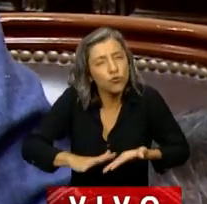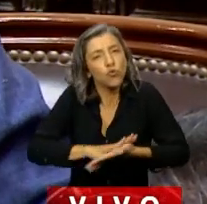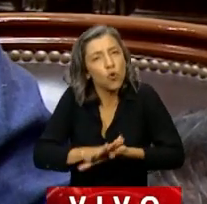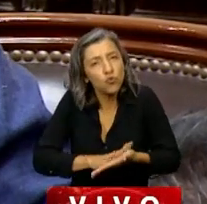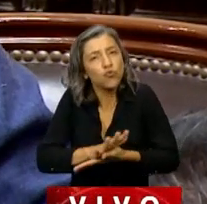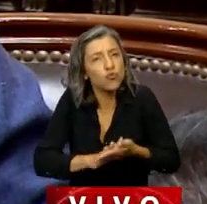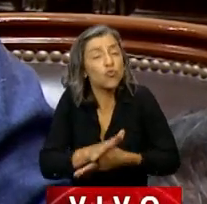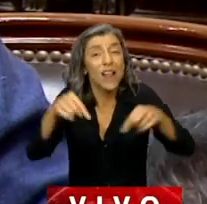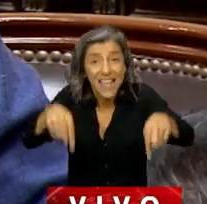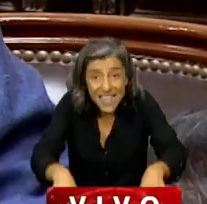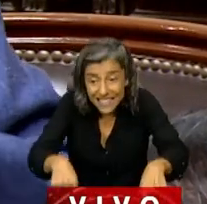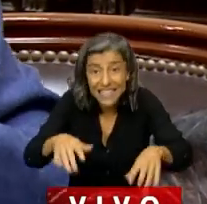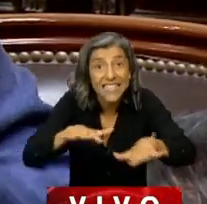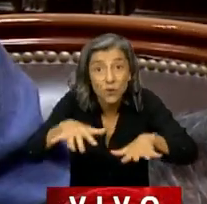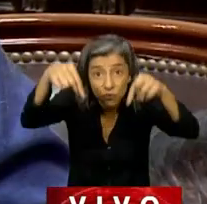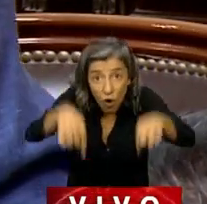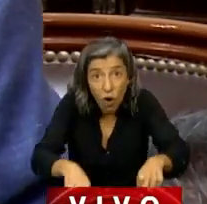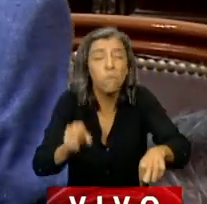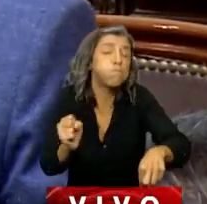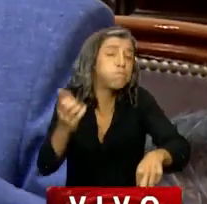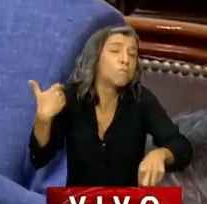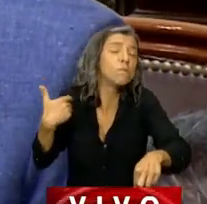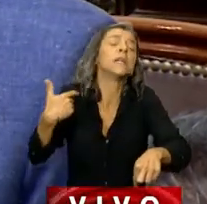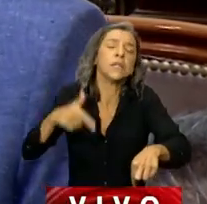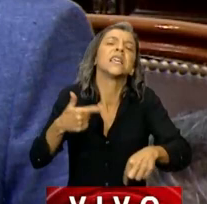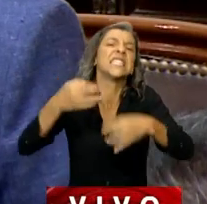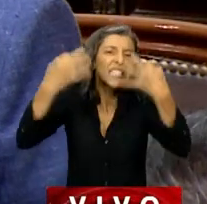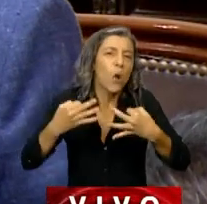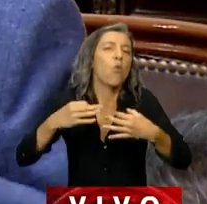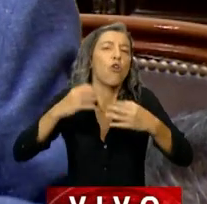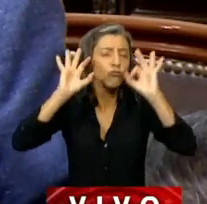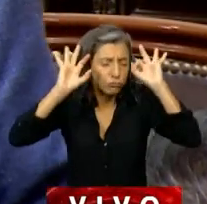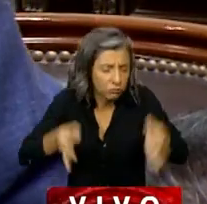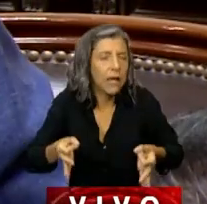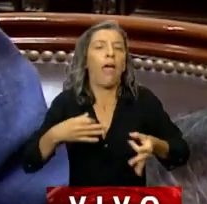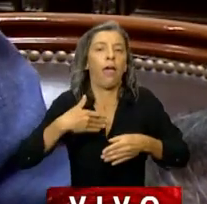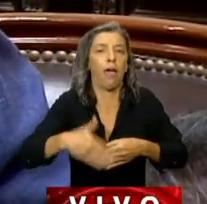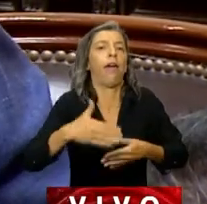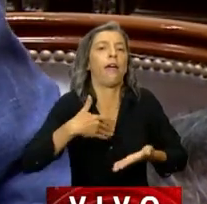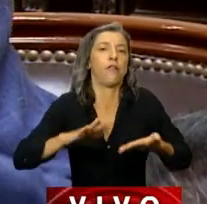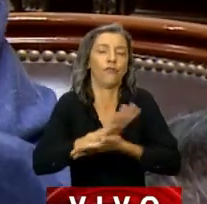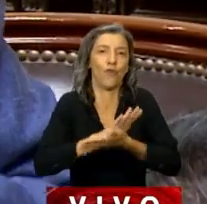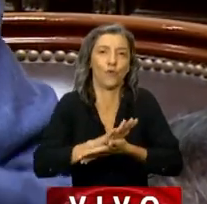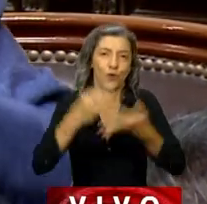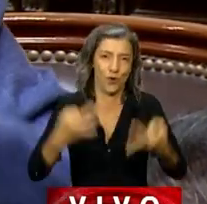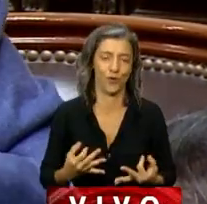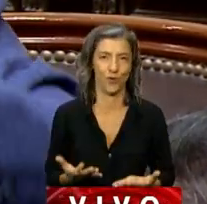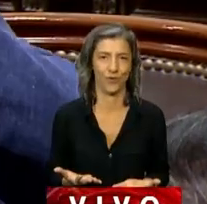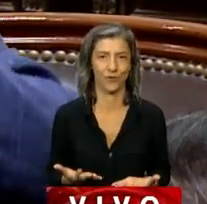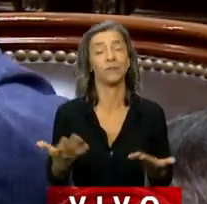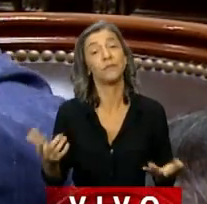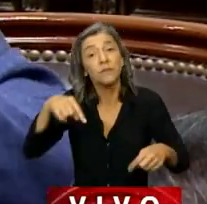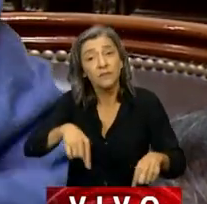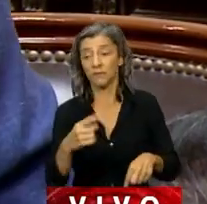señor presidente, la posibilidad de que hoy estamos ante un nuevo momento nos exige a nosotros